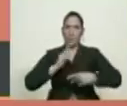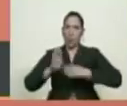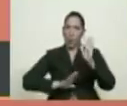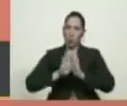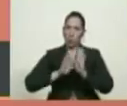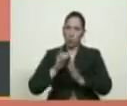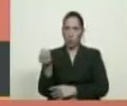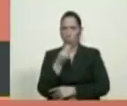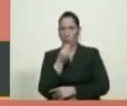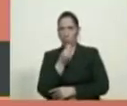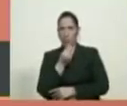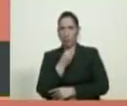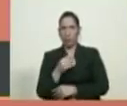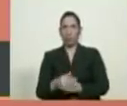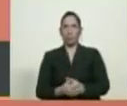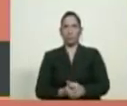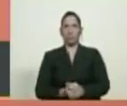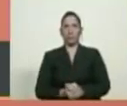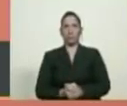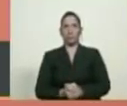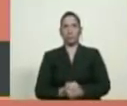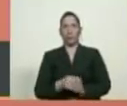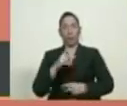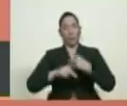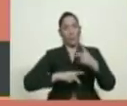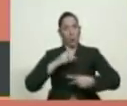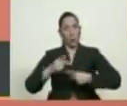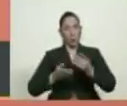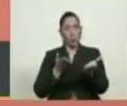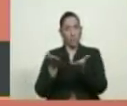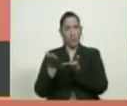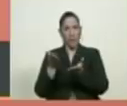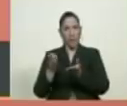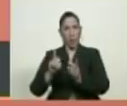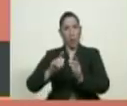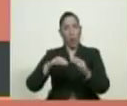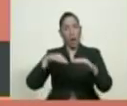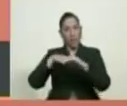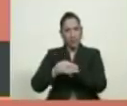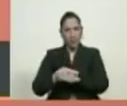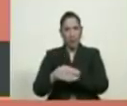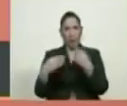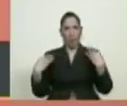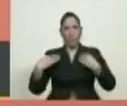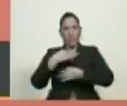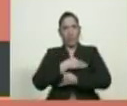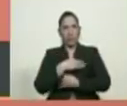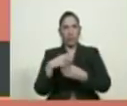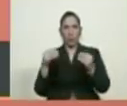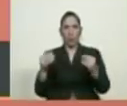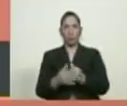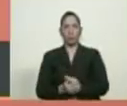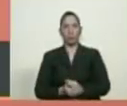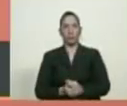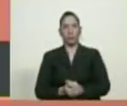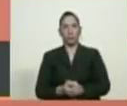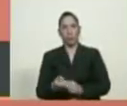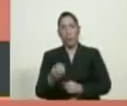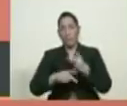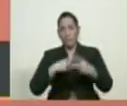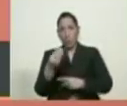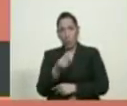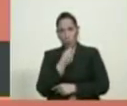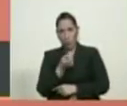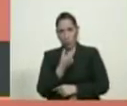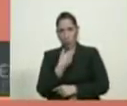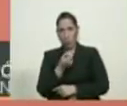Venezuela, producir lo que nos comemos, producción de bienes de servicio, calzado, vestido, producir lo que vestimos y lo que calzamos, producir los medicamentos que se